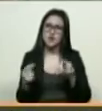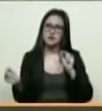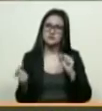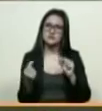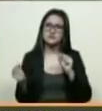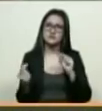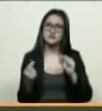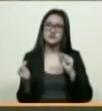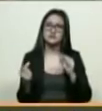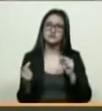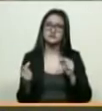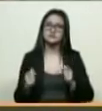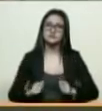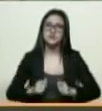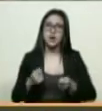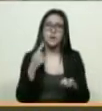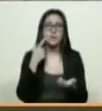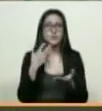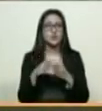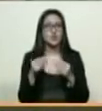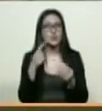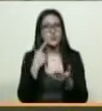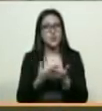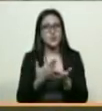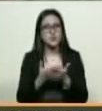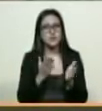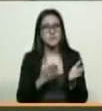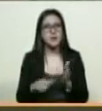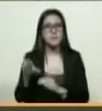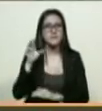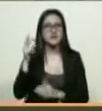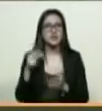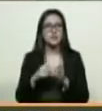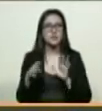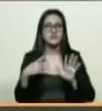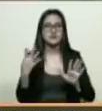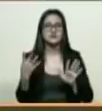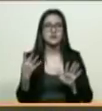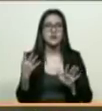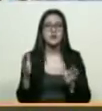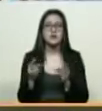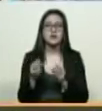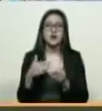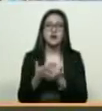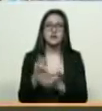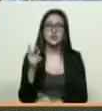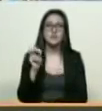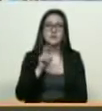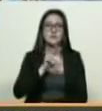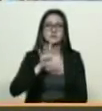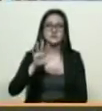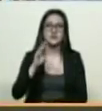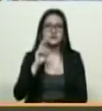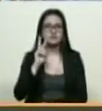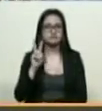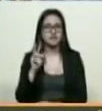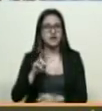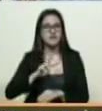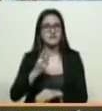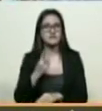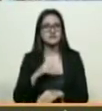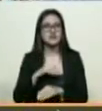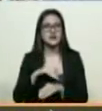para discutir y entregar sus propuestas al plan de la patria 2019-2025. A mi lado se encuentra la viceministra de